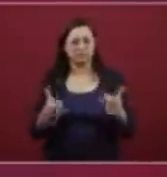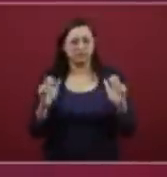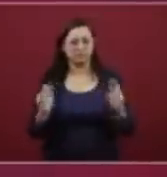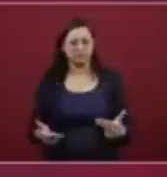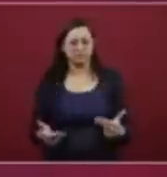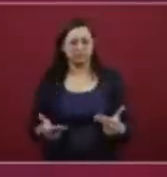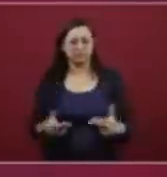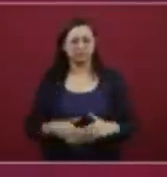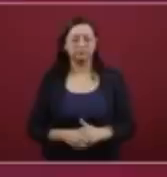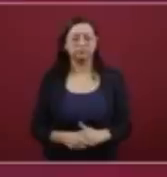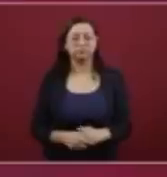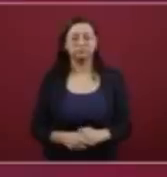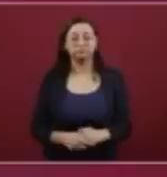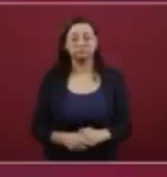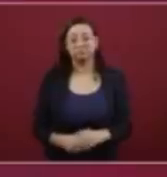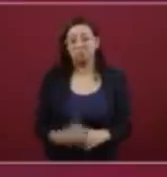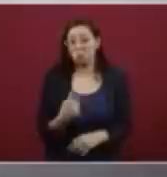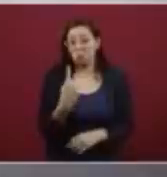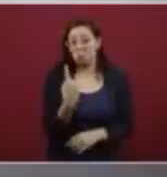Solo en una acción,